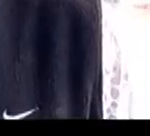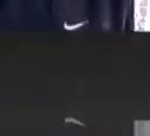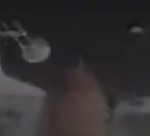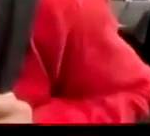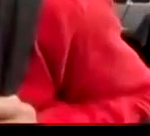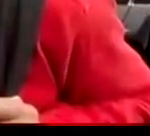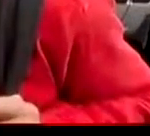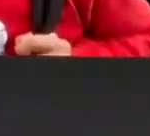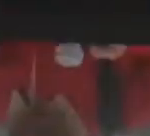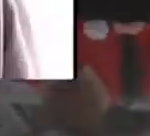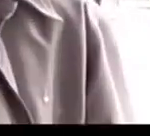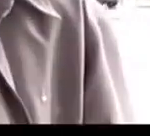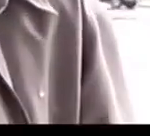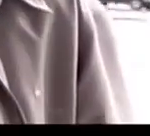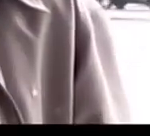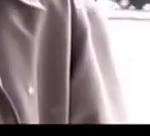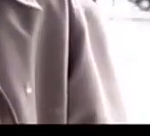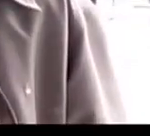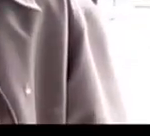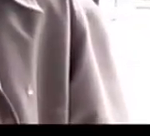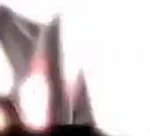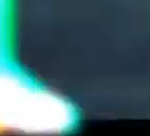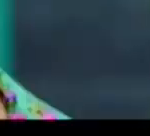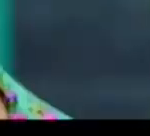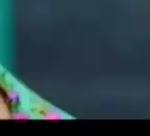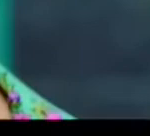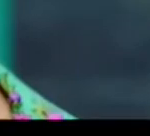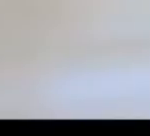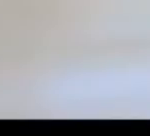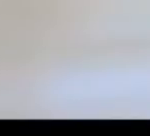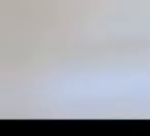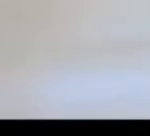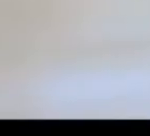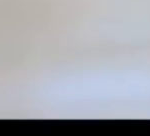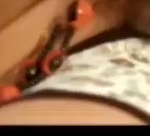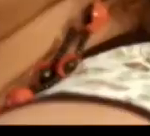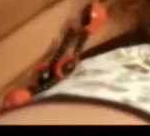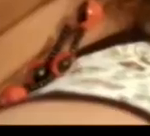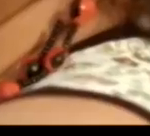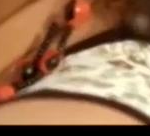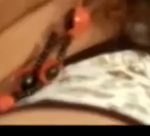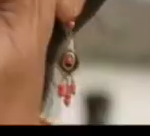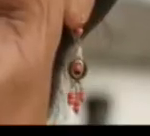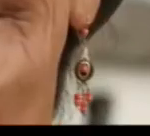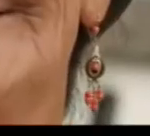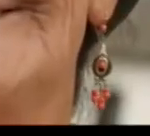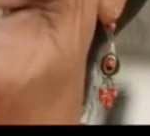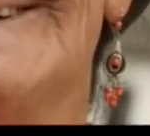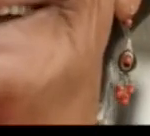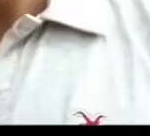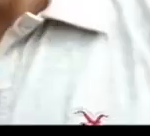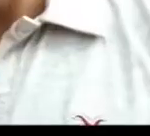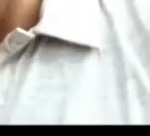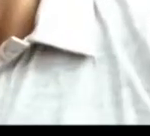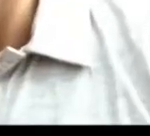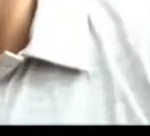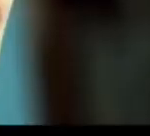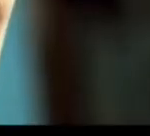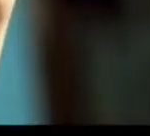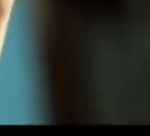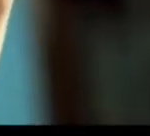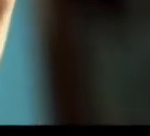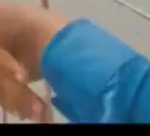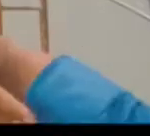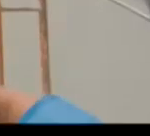El diálogo es importante para ponernos de acuerdo. Todos somos parte fundamental del Proyecto Ecuador, porque queremos un